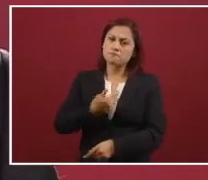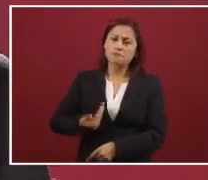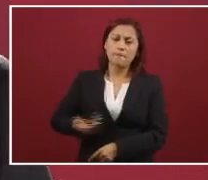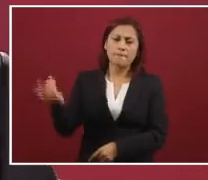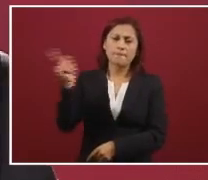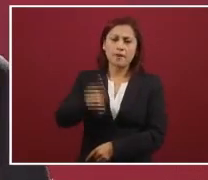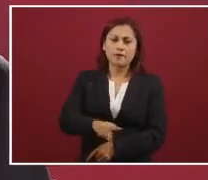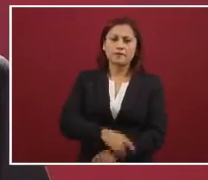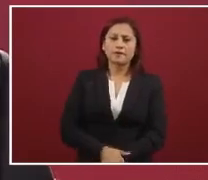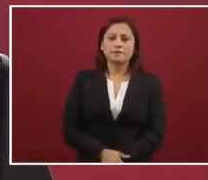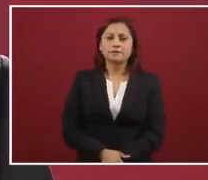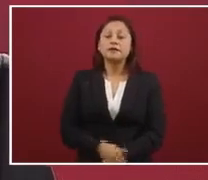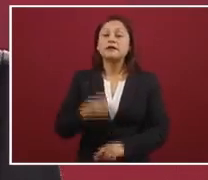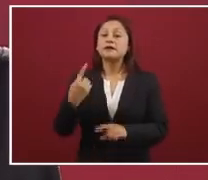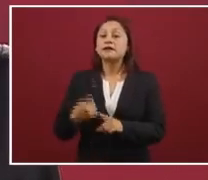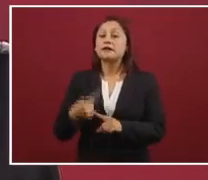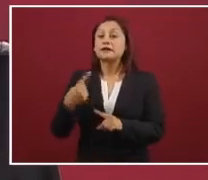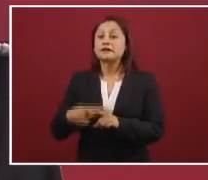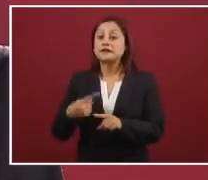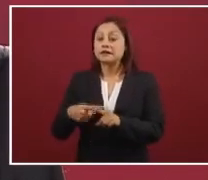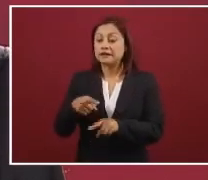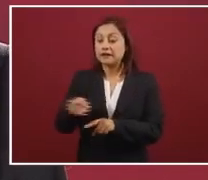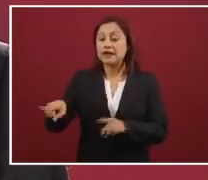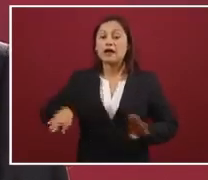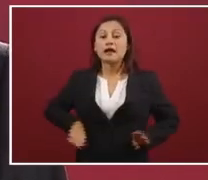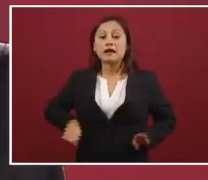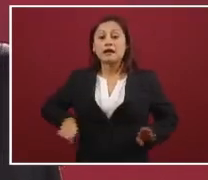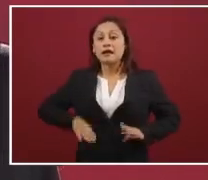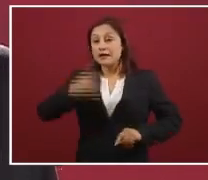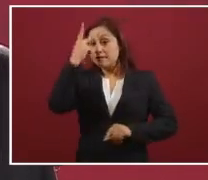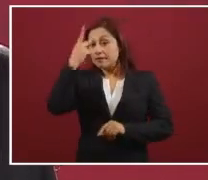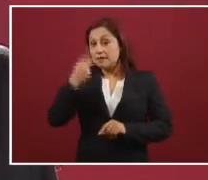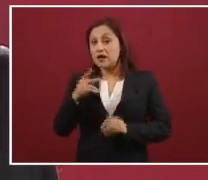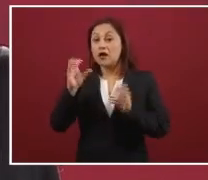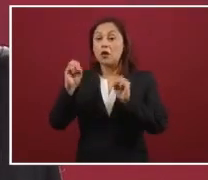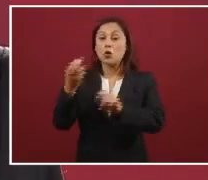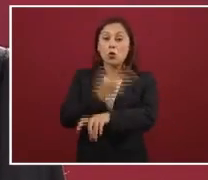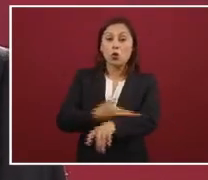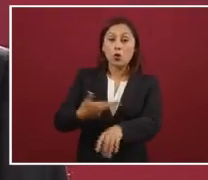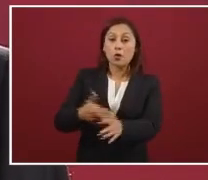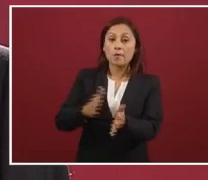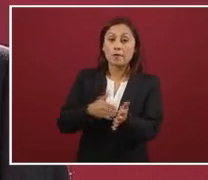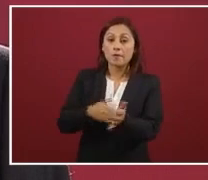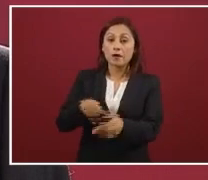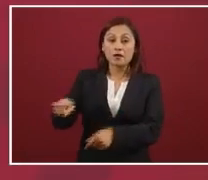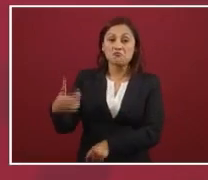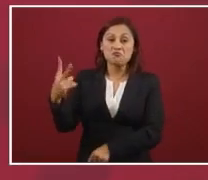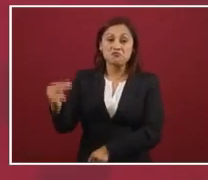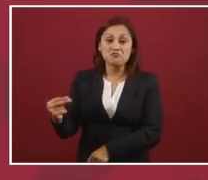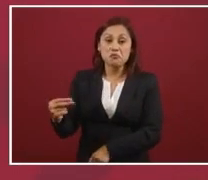quienes no habían cumplido con los procedimientos.